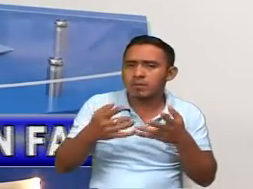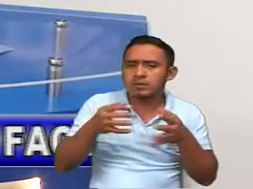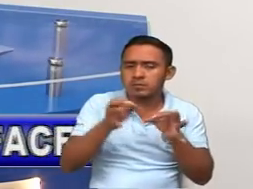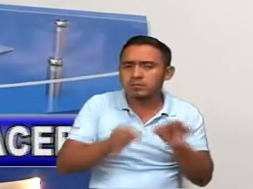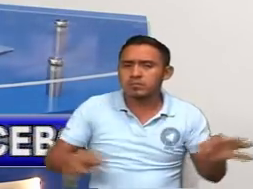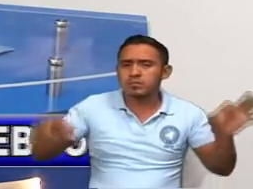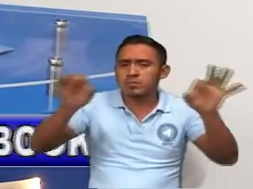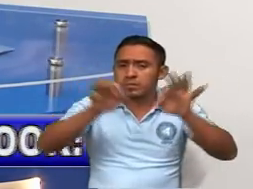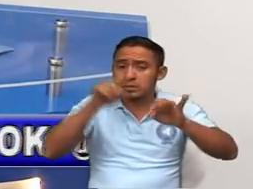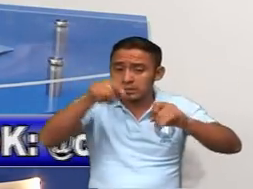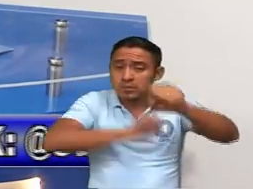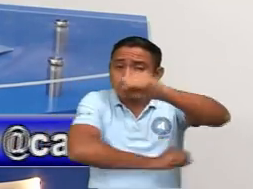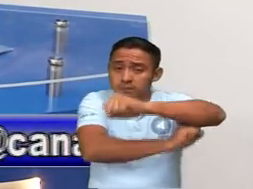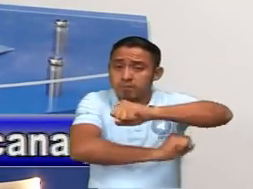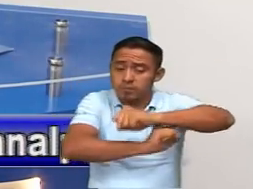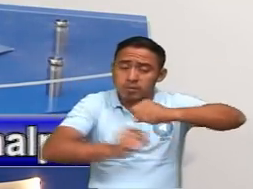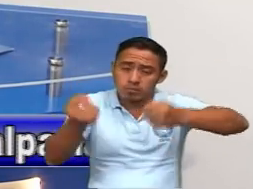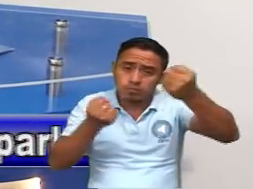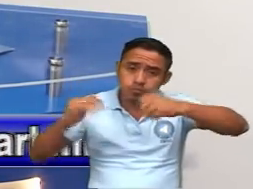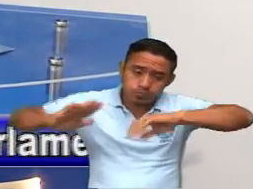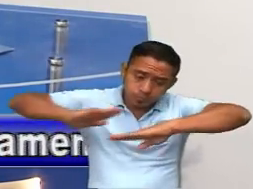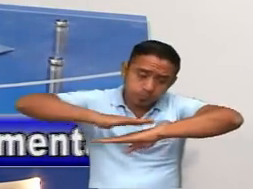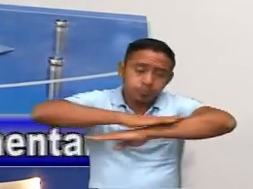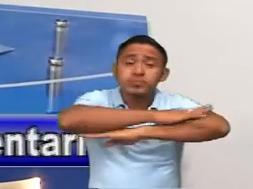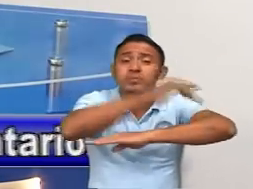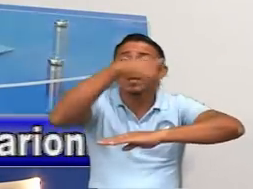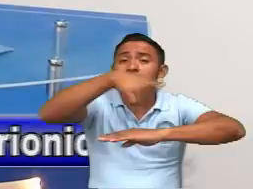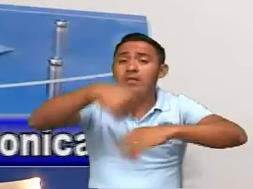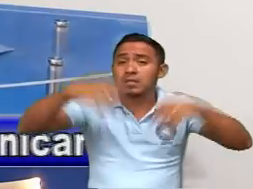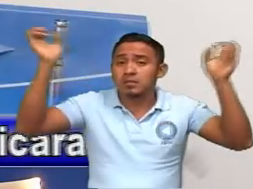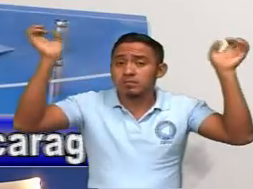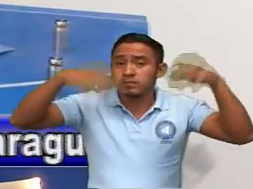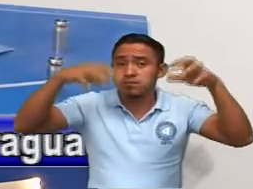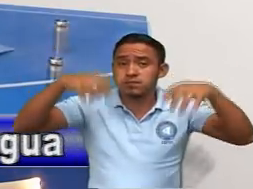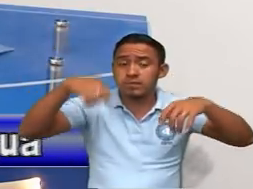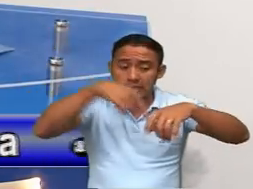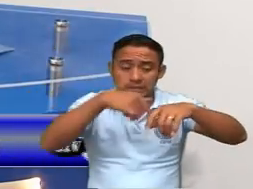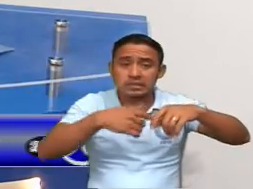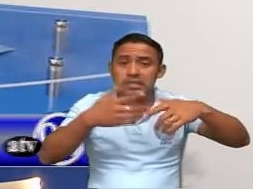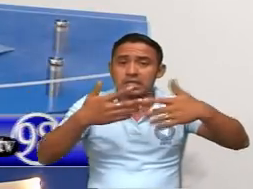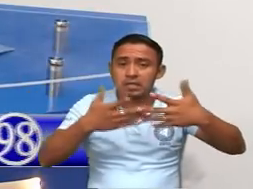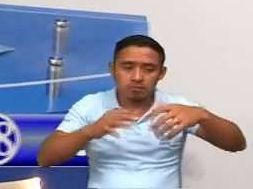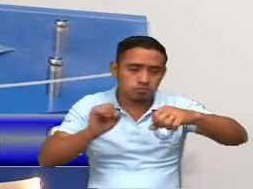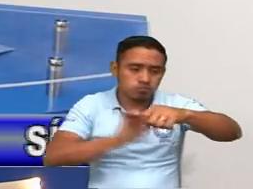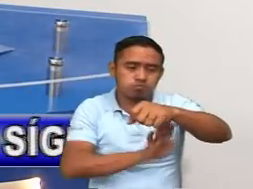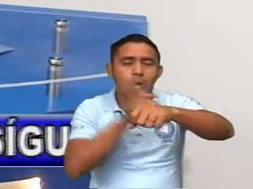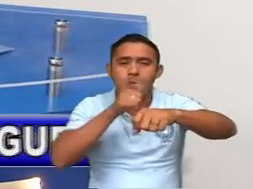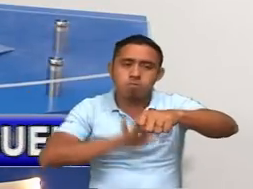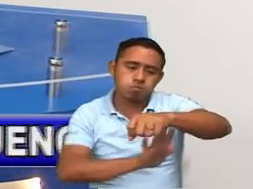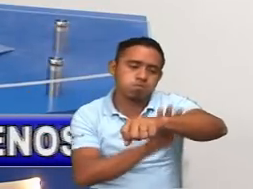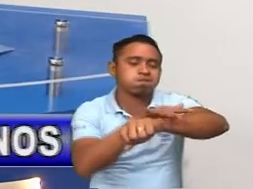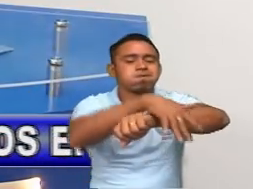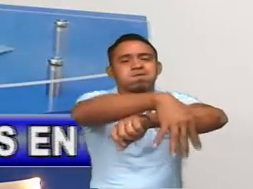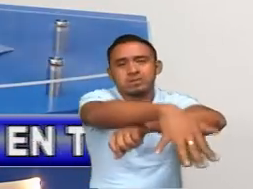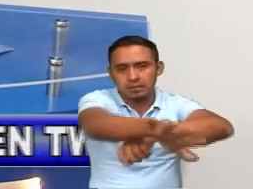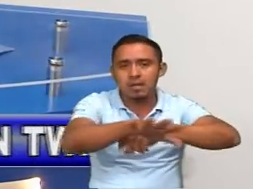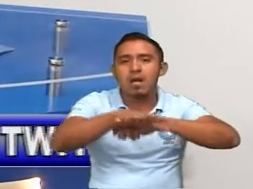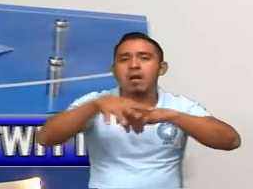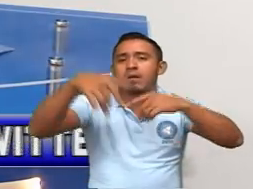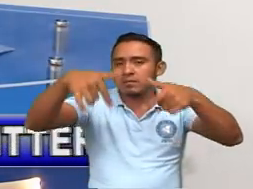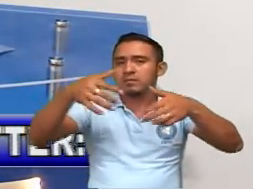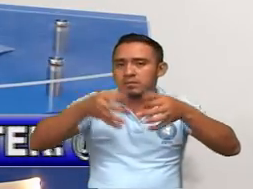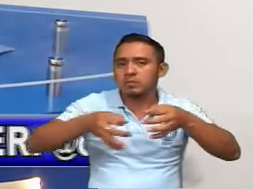importancia de este puente vehicular es porque en este invierno, durante el invierno, el cauce natural se desborda, causando